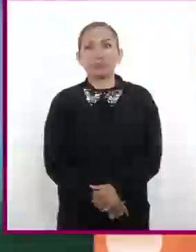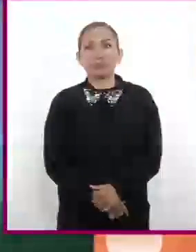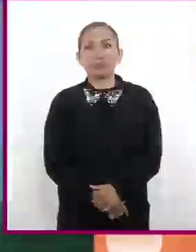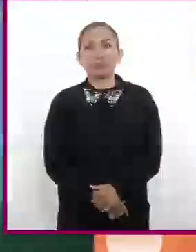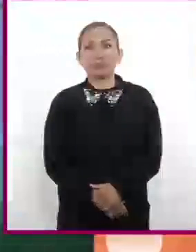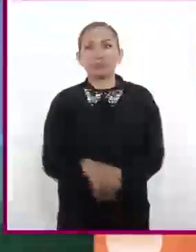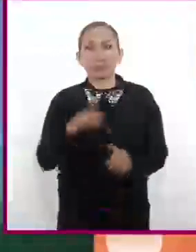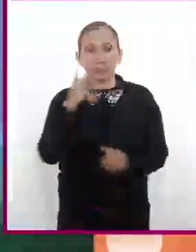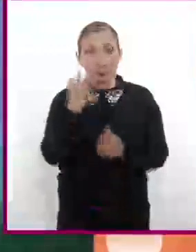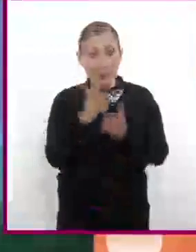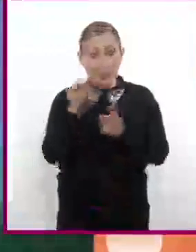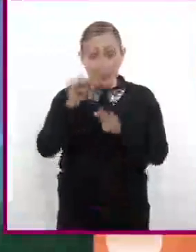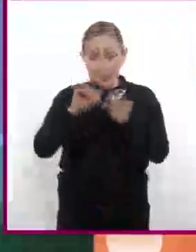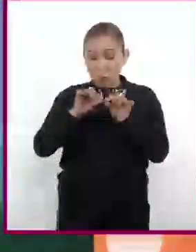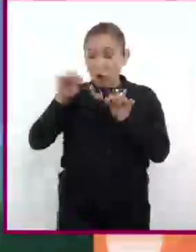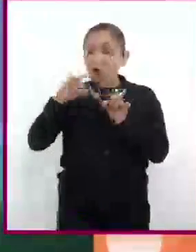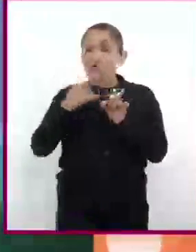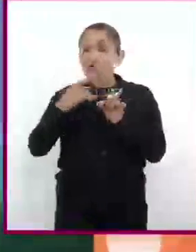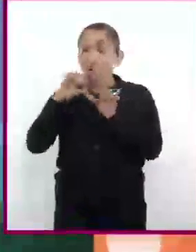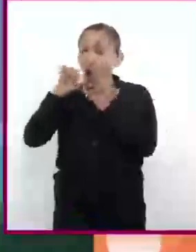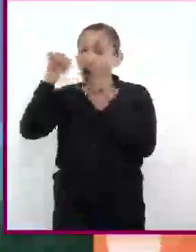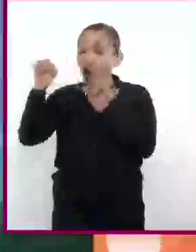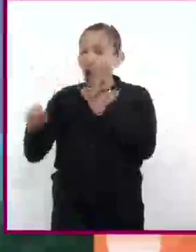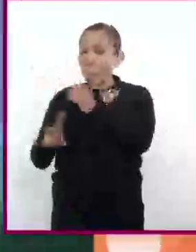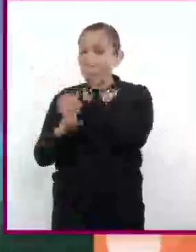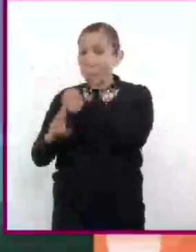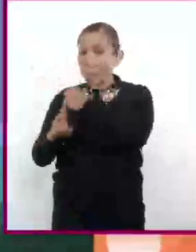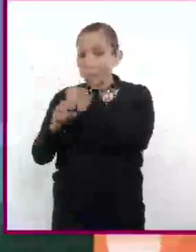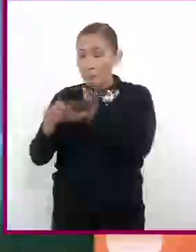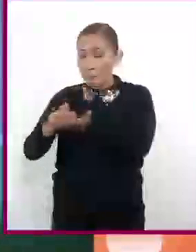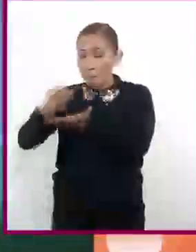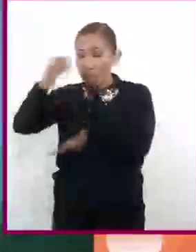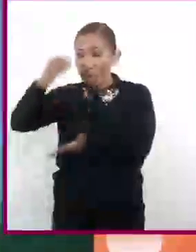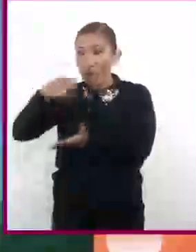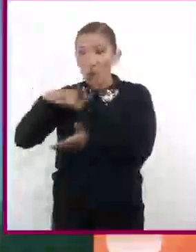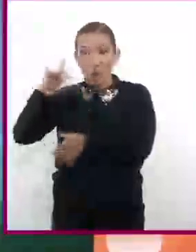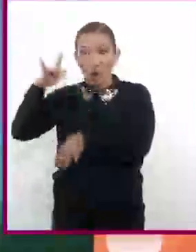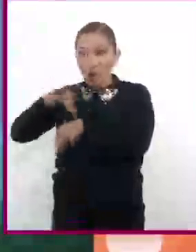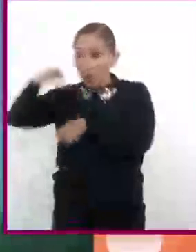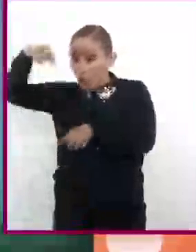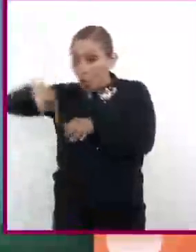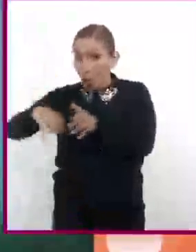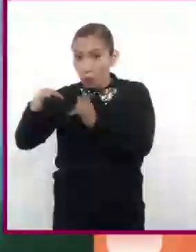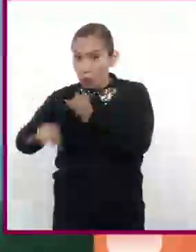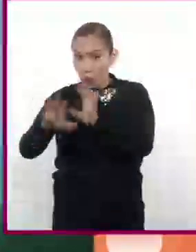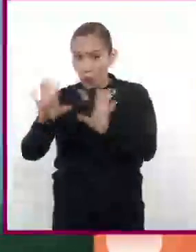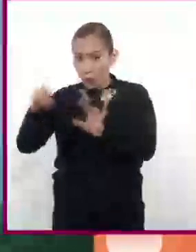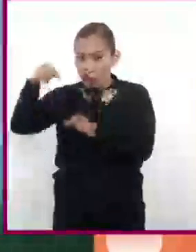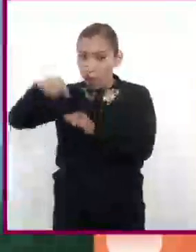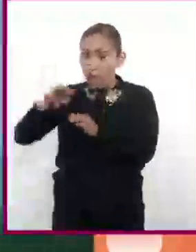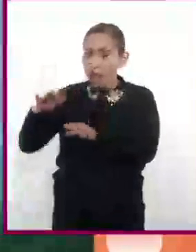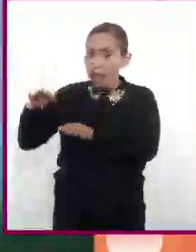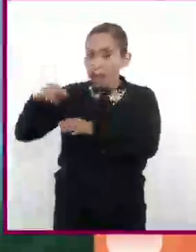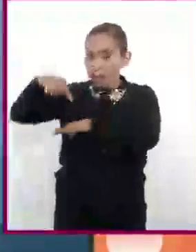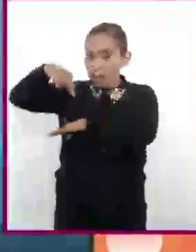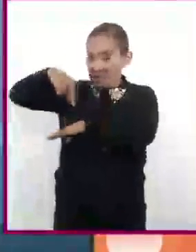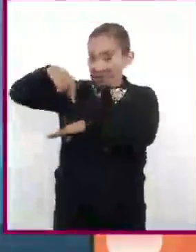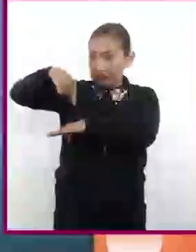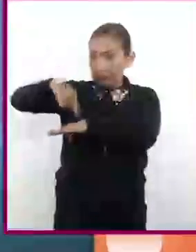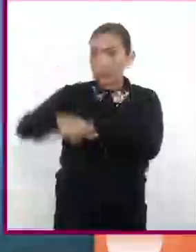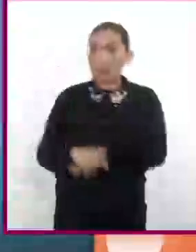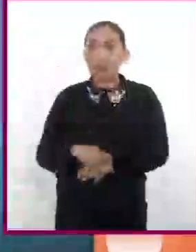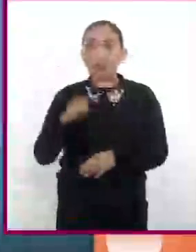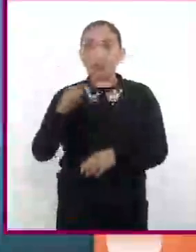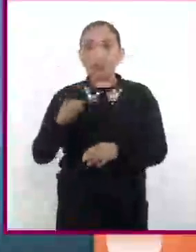Fijamos el extremo libre de este cable al borde interior del vaso de precipitado sin tocar el fondo. En el extremo opuesto del